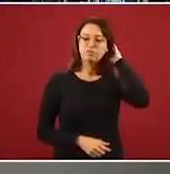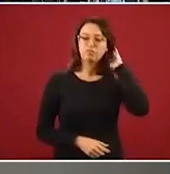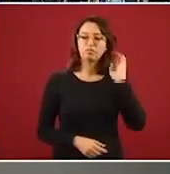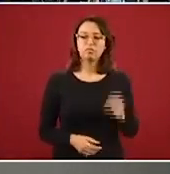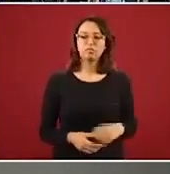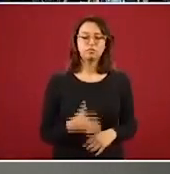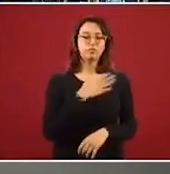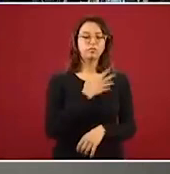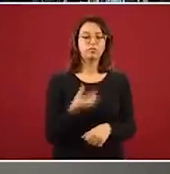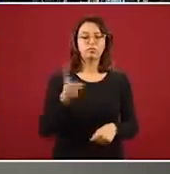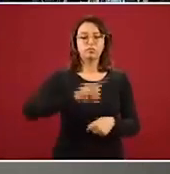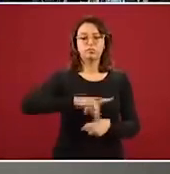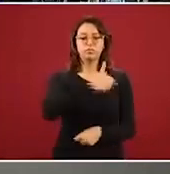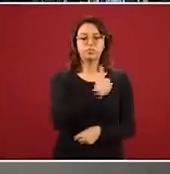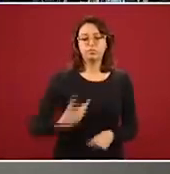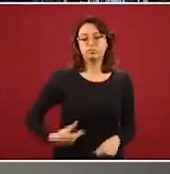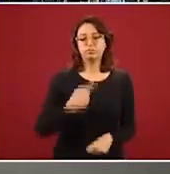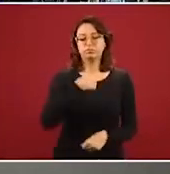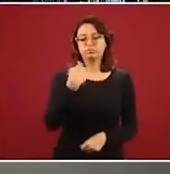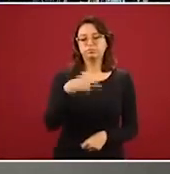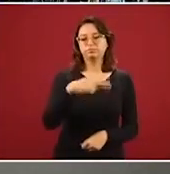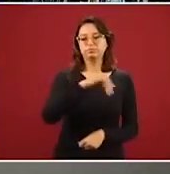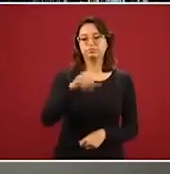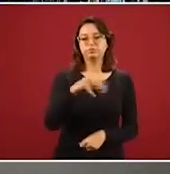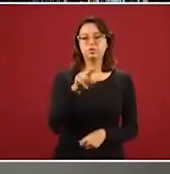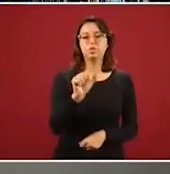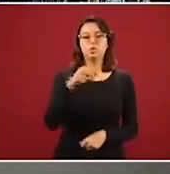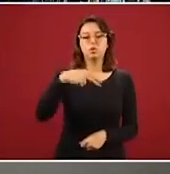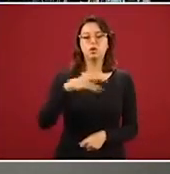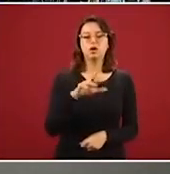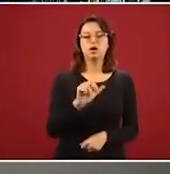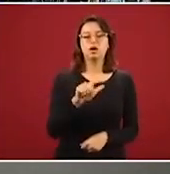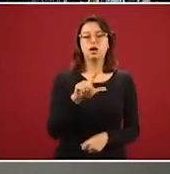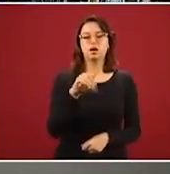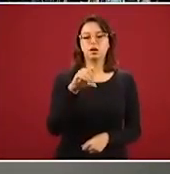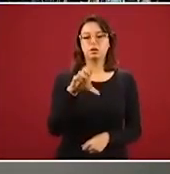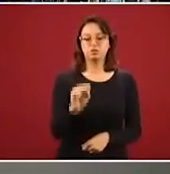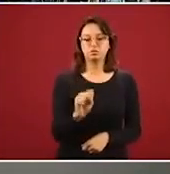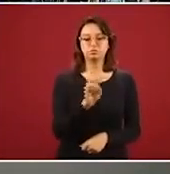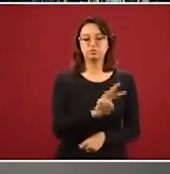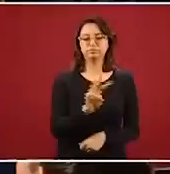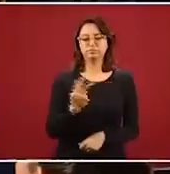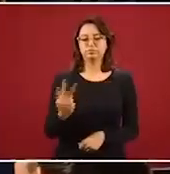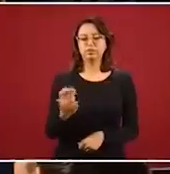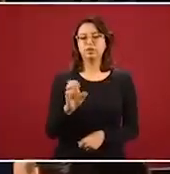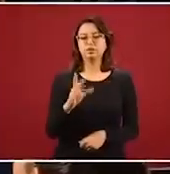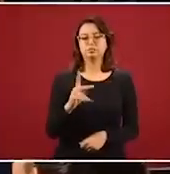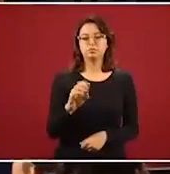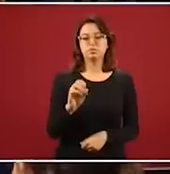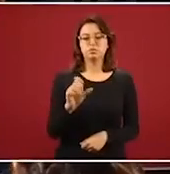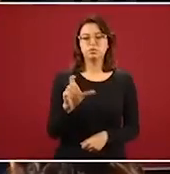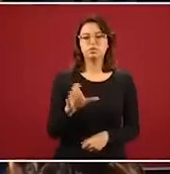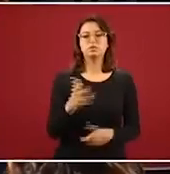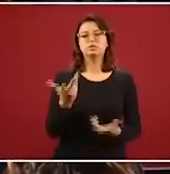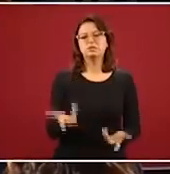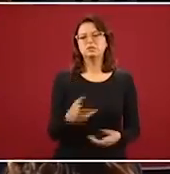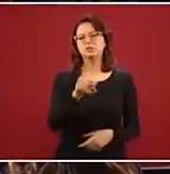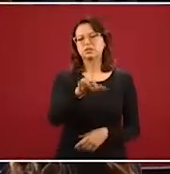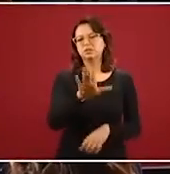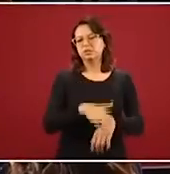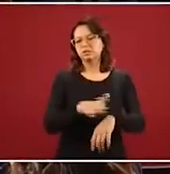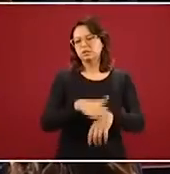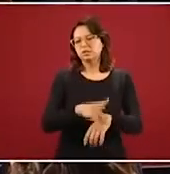Buenos días, señor presidente. Juan Carlos Machorro, del portal Expoc. Señor presidente, ¿a quién se le puede señalar como el responsable de la falta